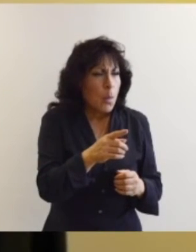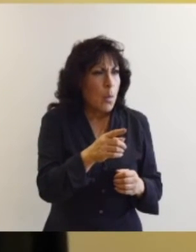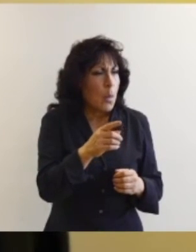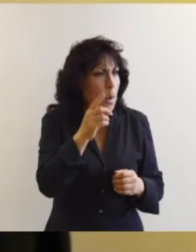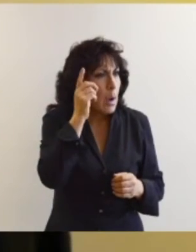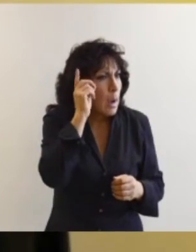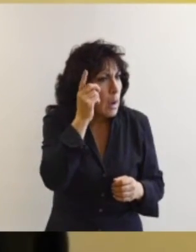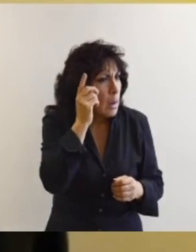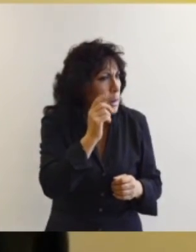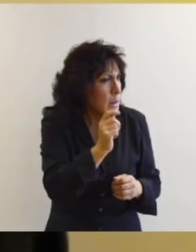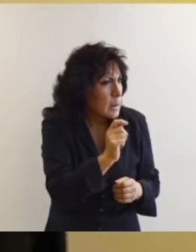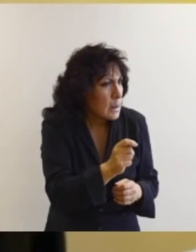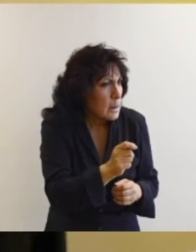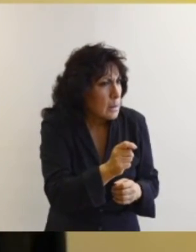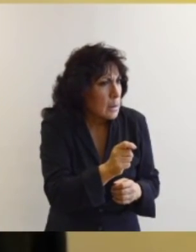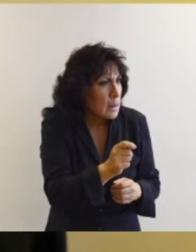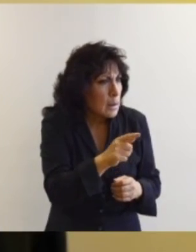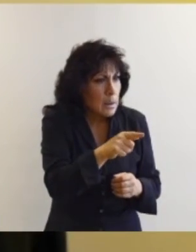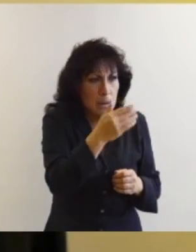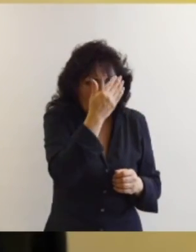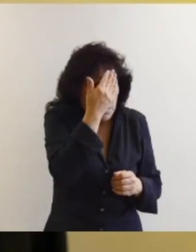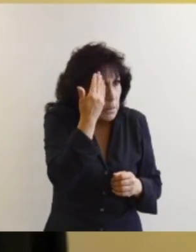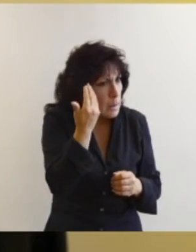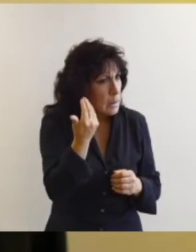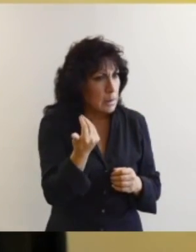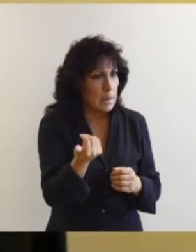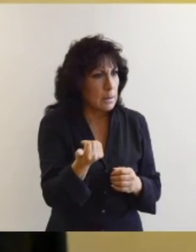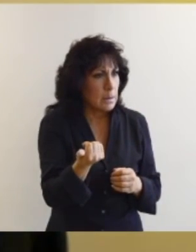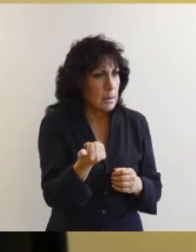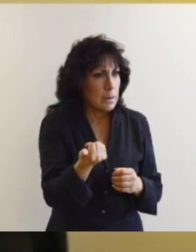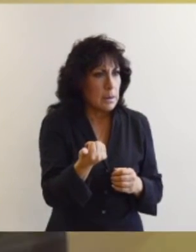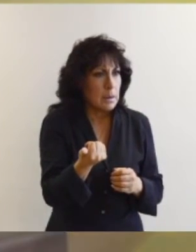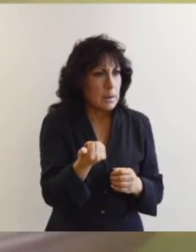¿No sabe lo que es un caballo?